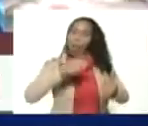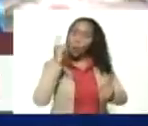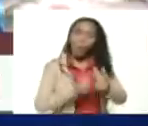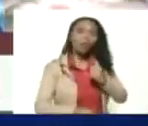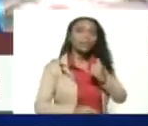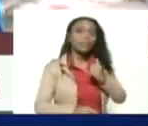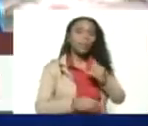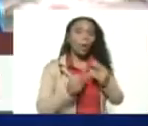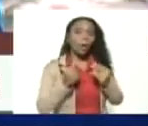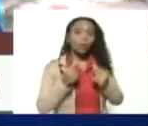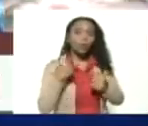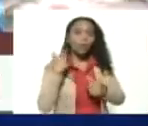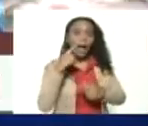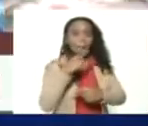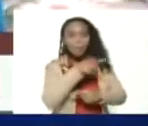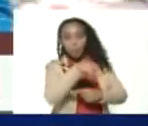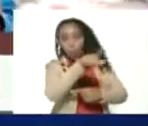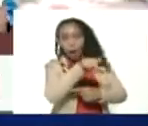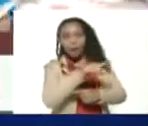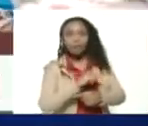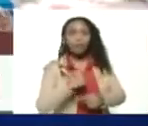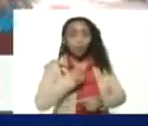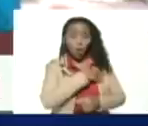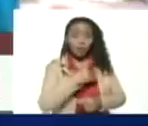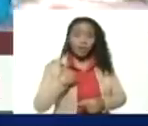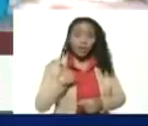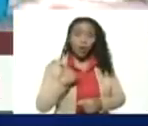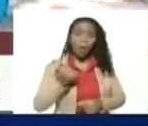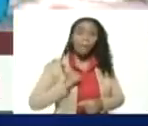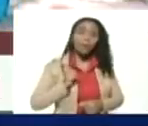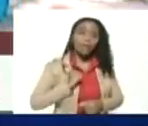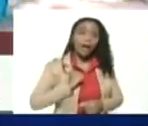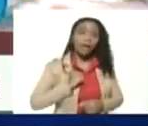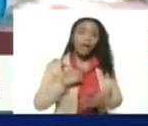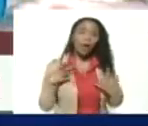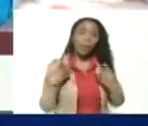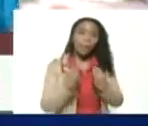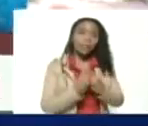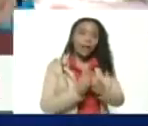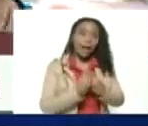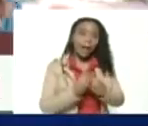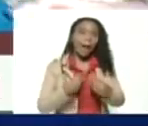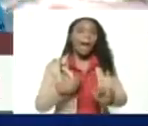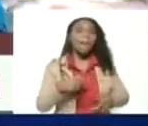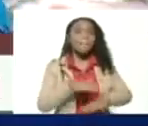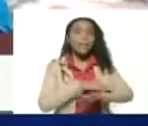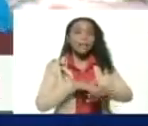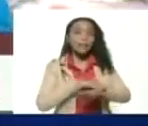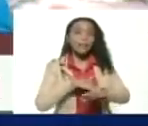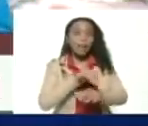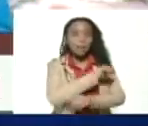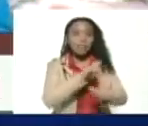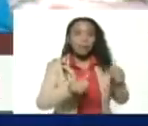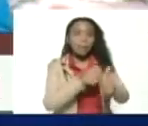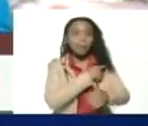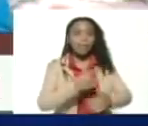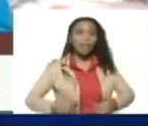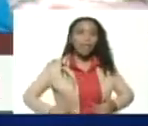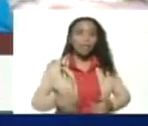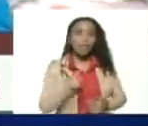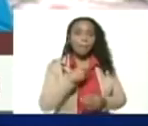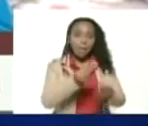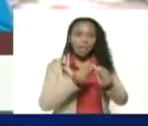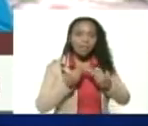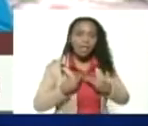ahí. Aprovecharlo. Yo quisiera que la compañera ministra de Finanzas y vicepresidenta ejecutiva me diera